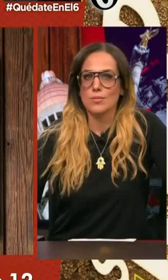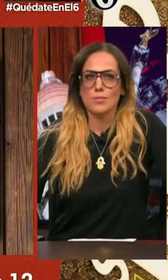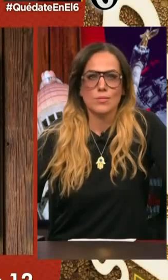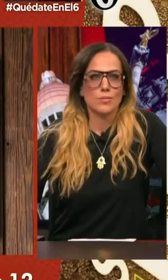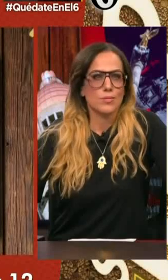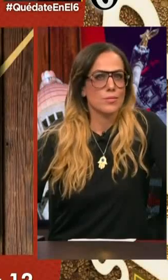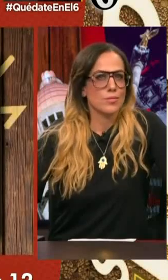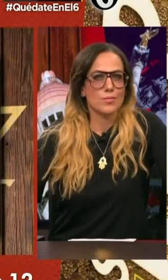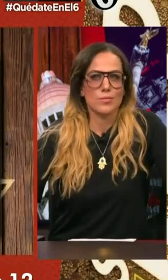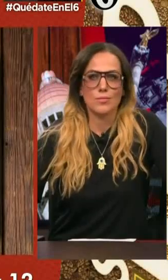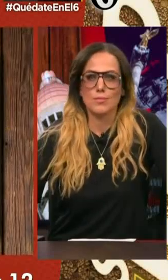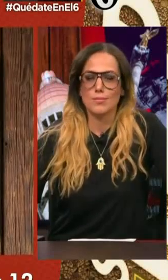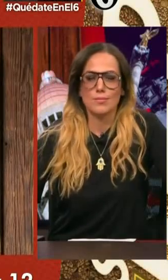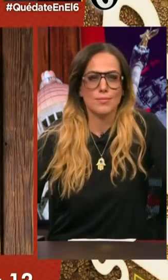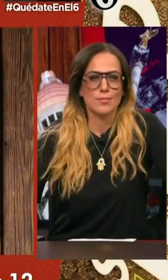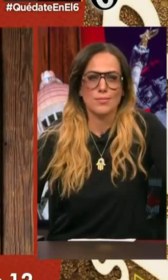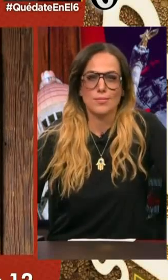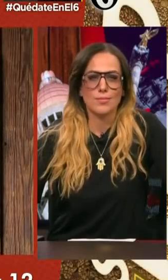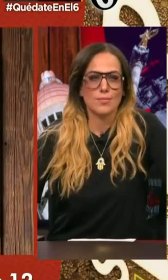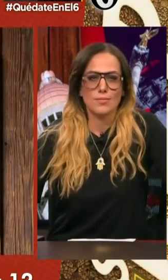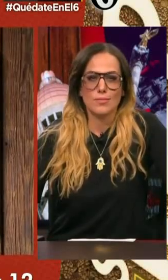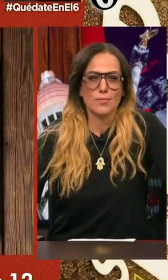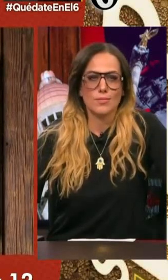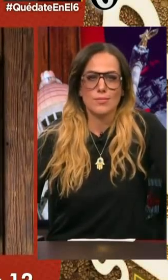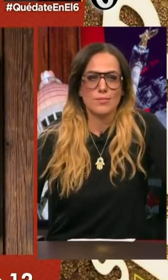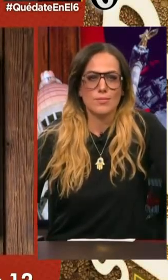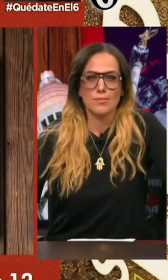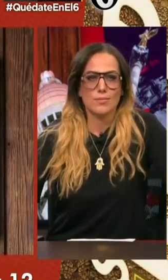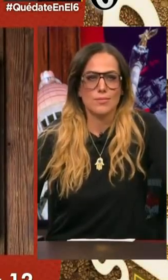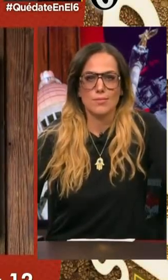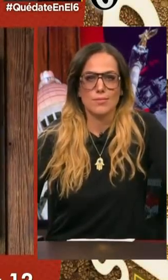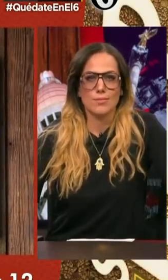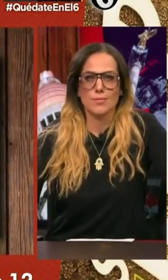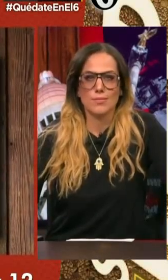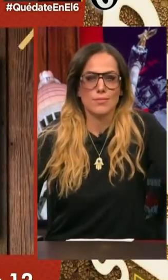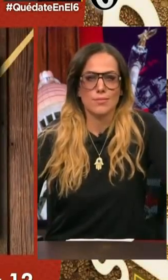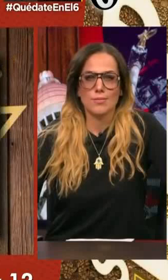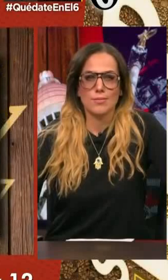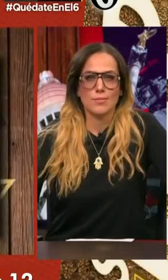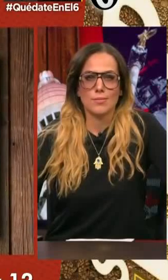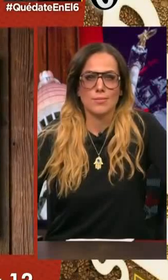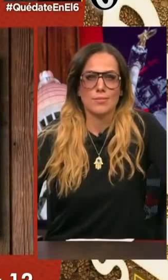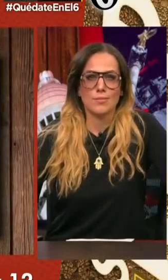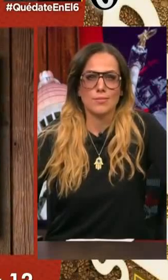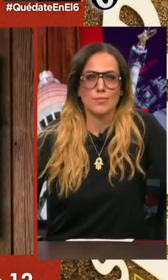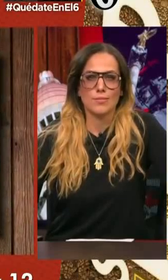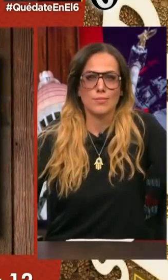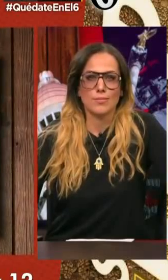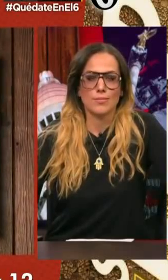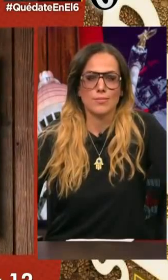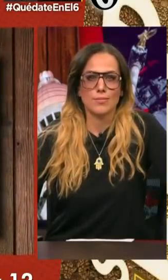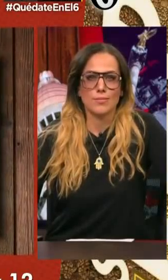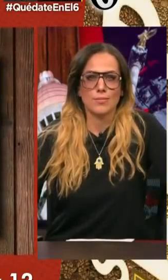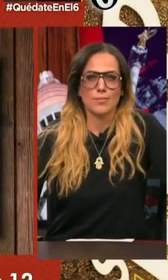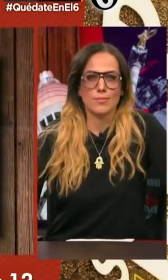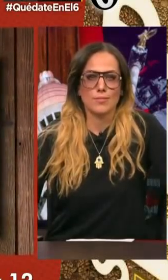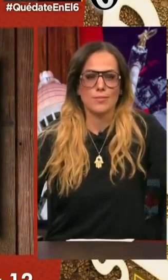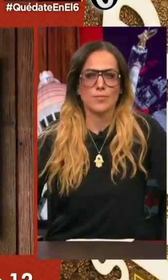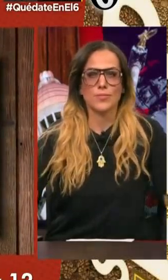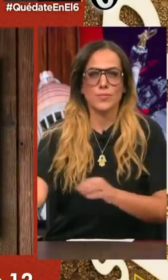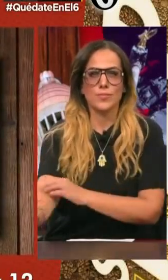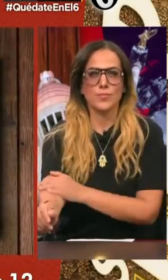rehabilitación. Solo se han invertido poco más de 3.300 millones, prácticamente nada comparado con